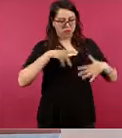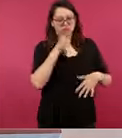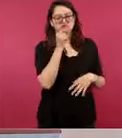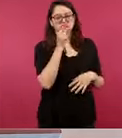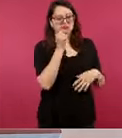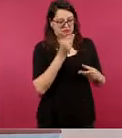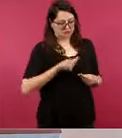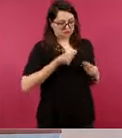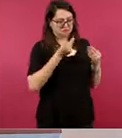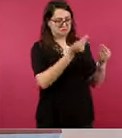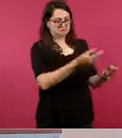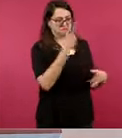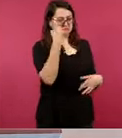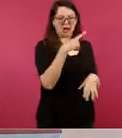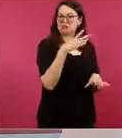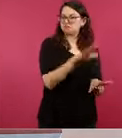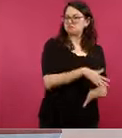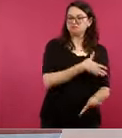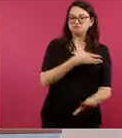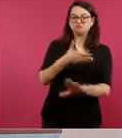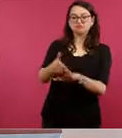de policías,